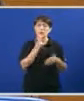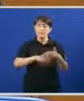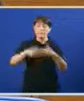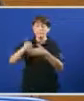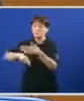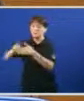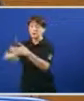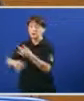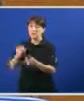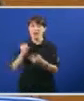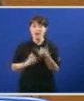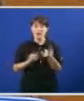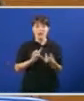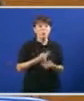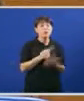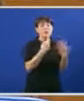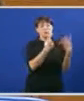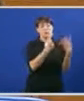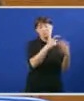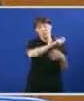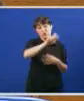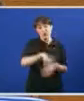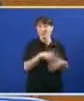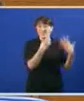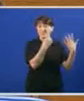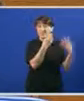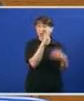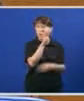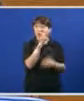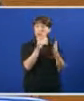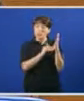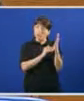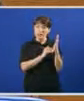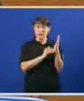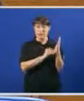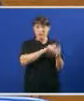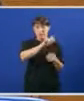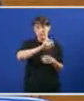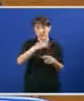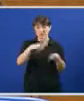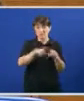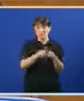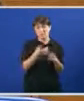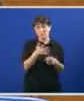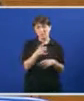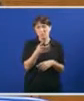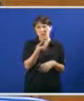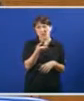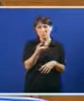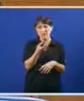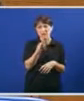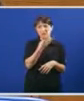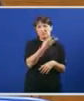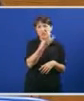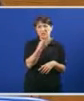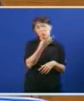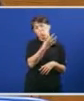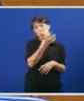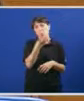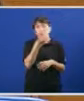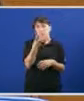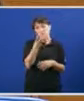menos que 64.000 personas desempregadas que reciben 426 euros o mes para poder